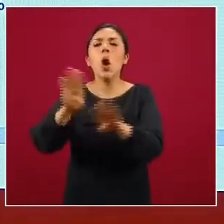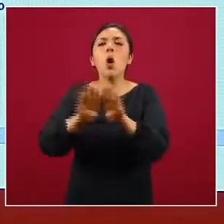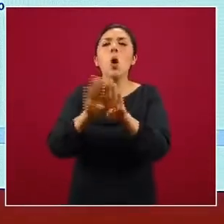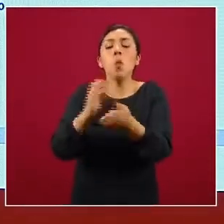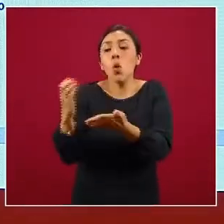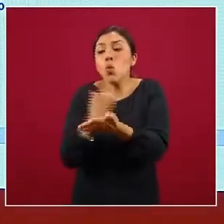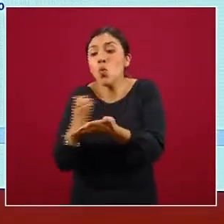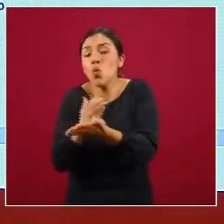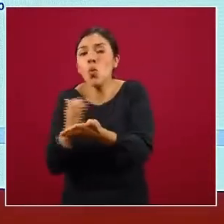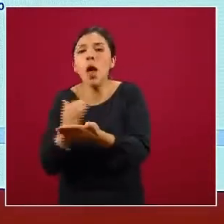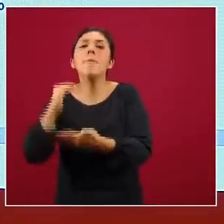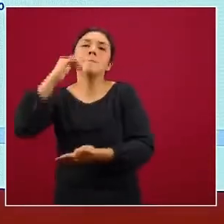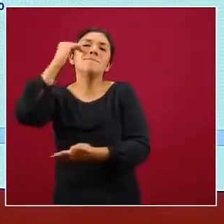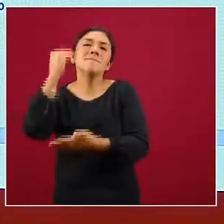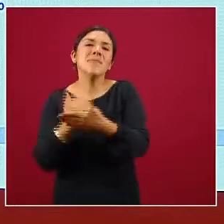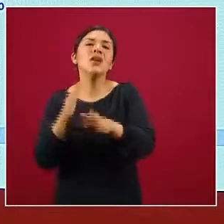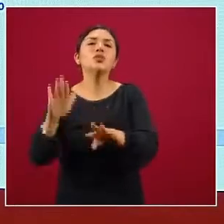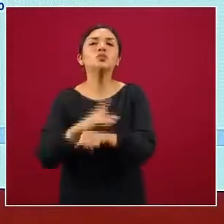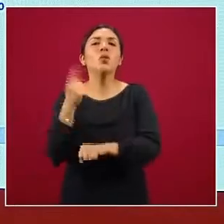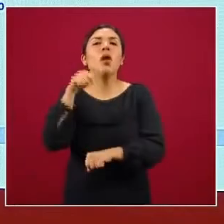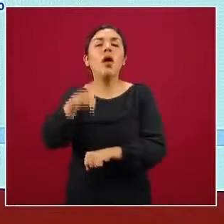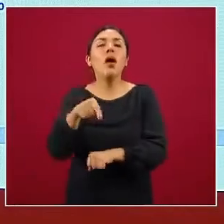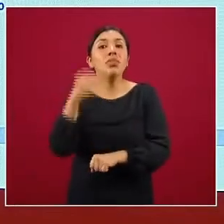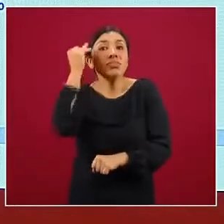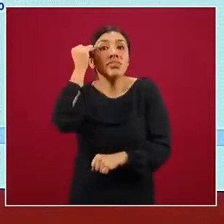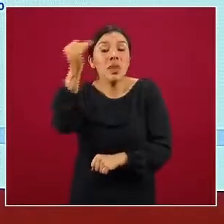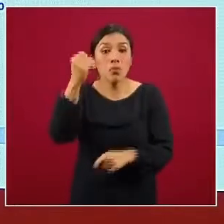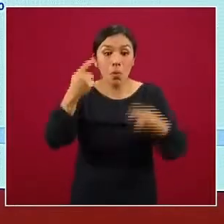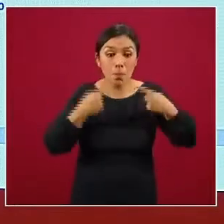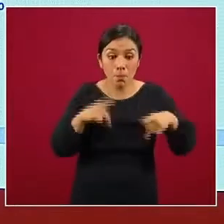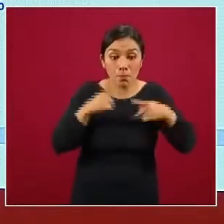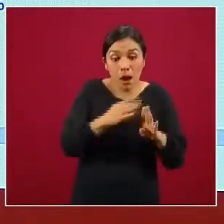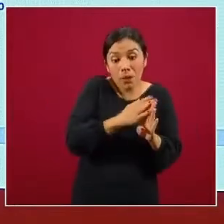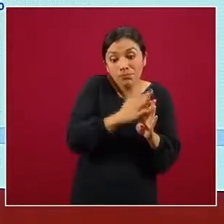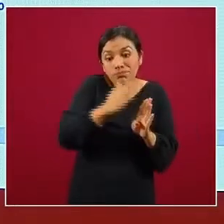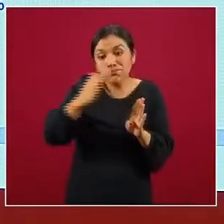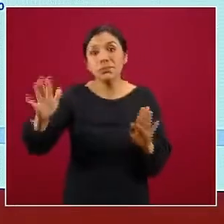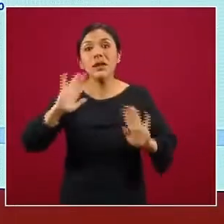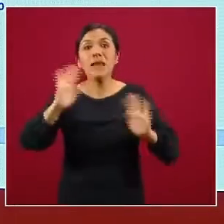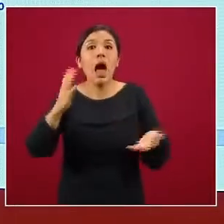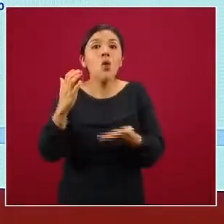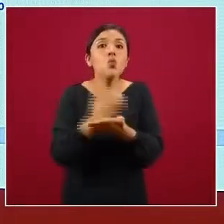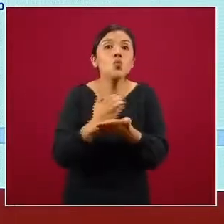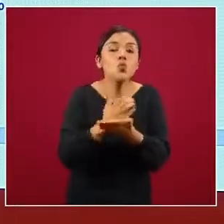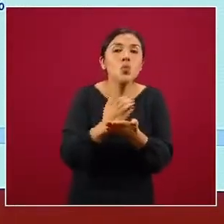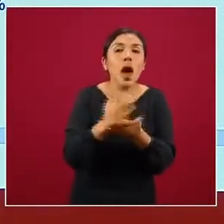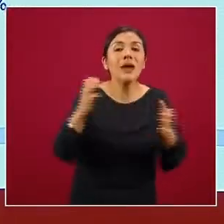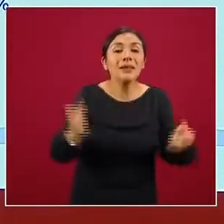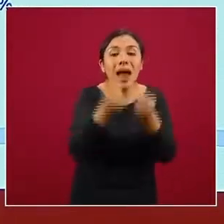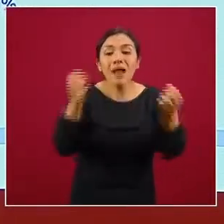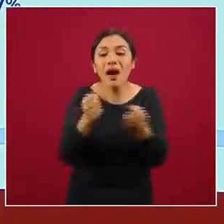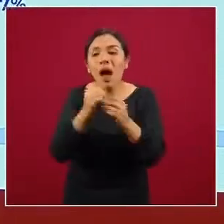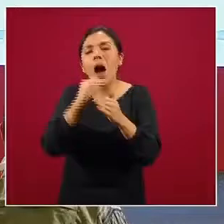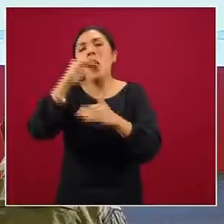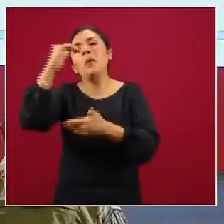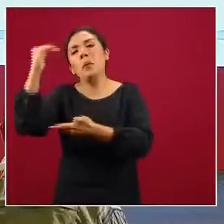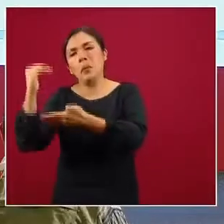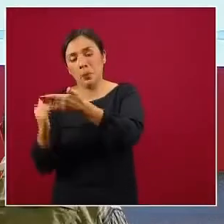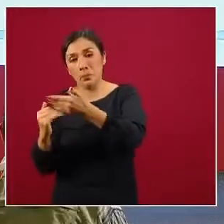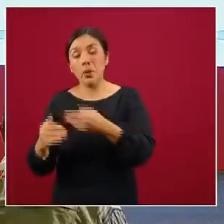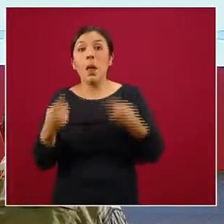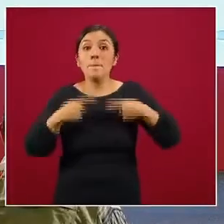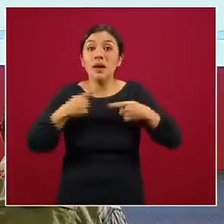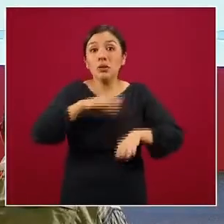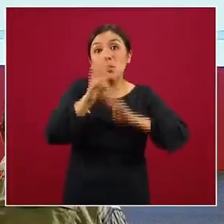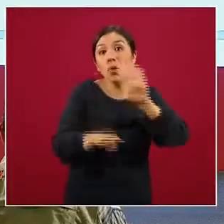los casos recuperados, porque ya pasó el periodo en que estas personas se empezaron a recuperar. La mortalidad, por su